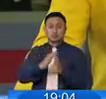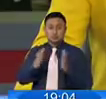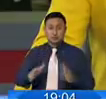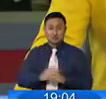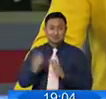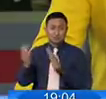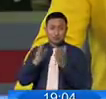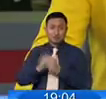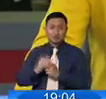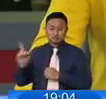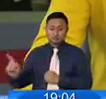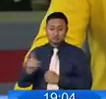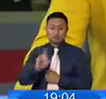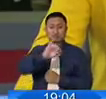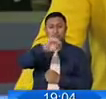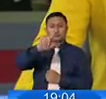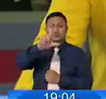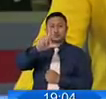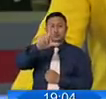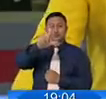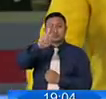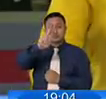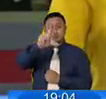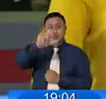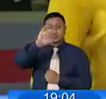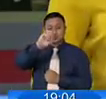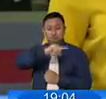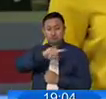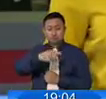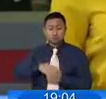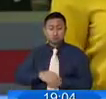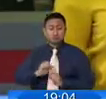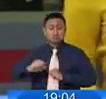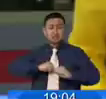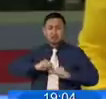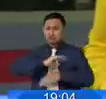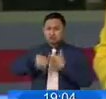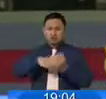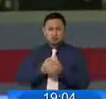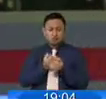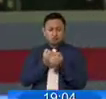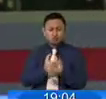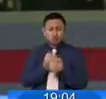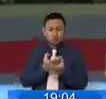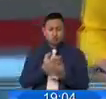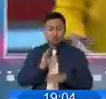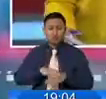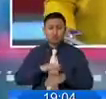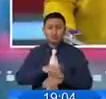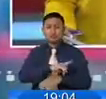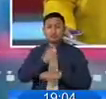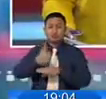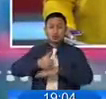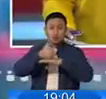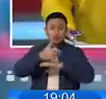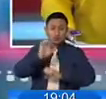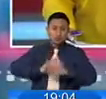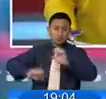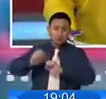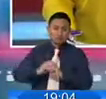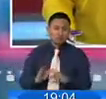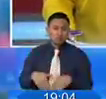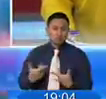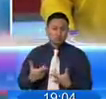Transitorio, Julio César Trujillo, quien informa las acciones realizadas respecto a la evaluación de las autoridades.